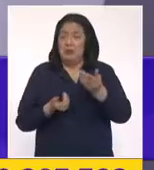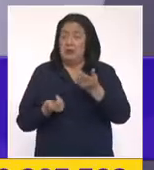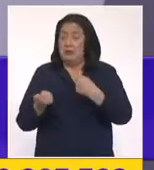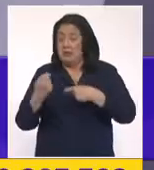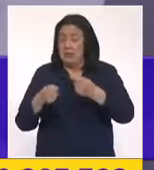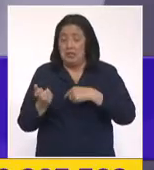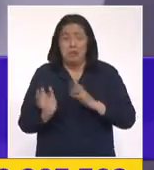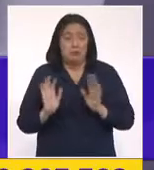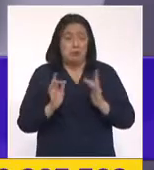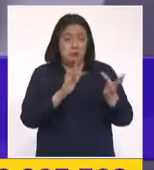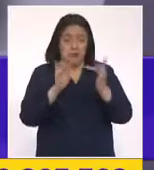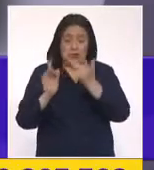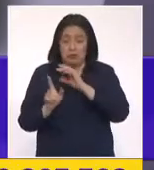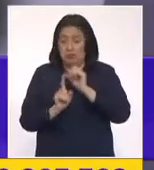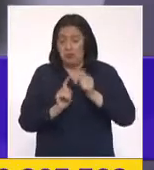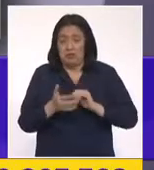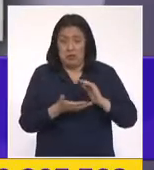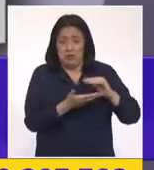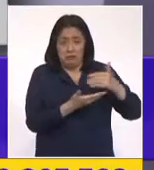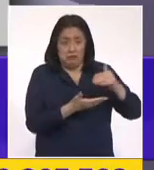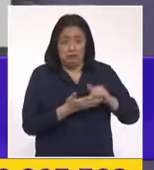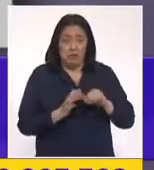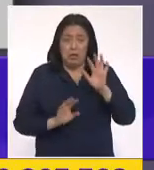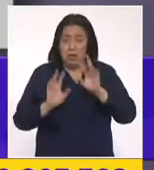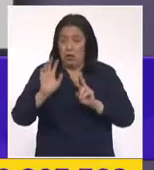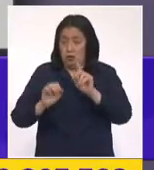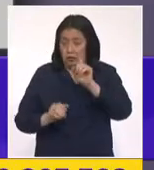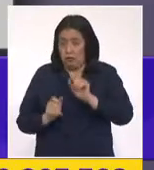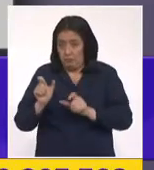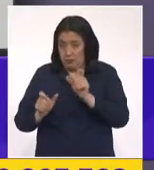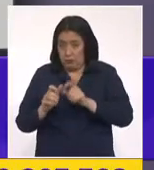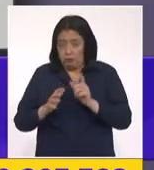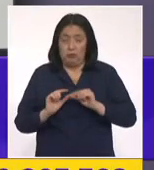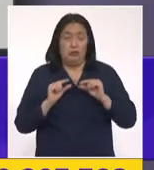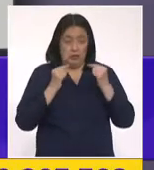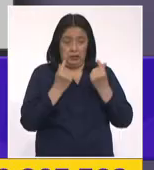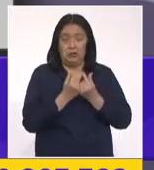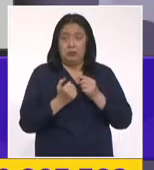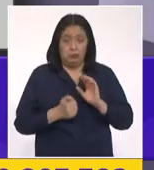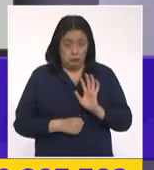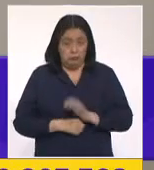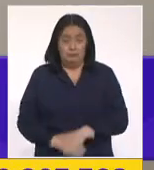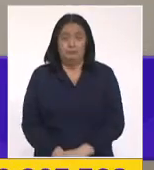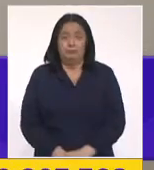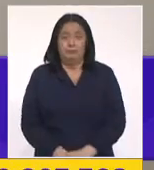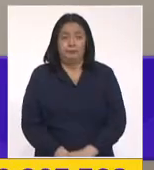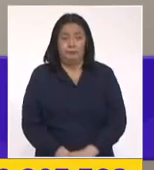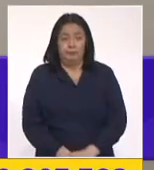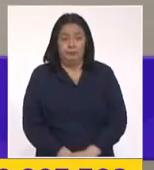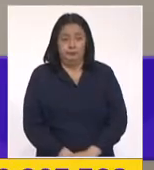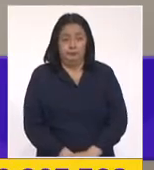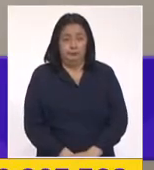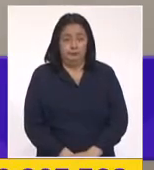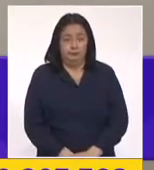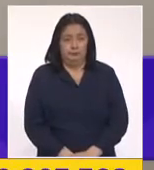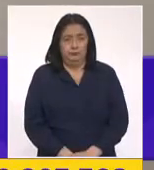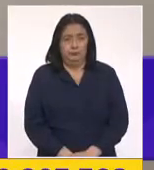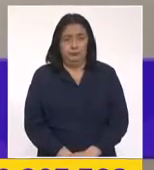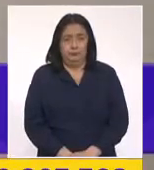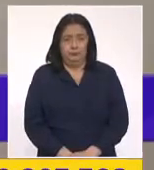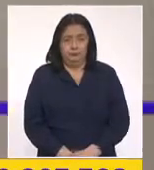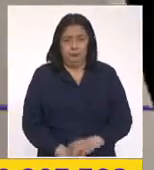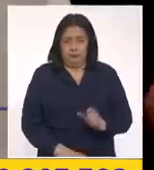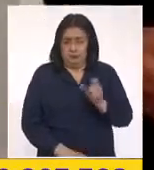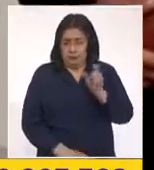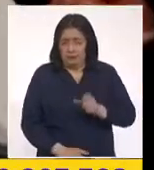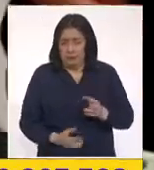redes sociales. En total, 12 personas dentro del esquema de la organización criminal. Una que facilita